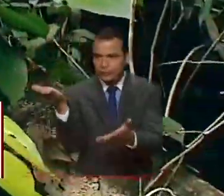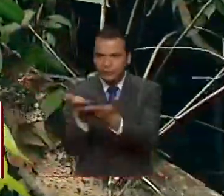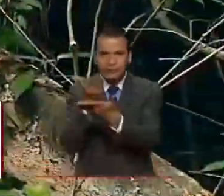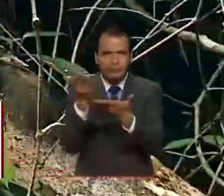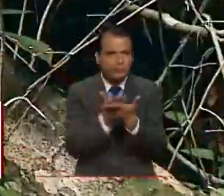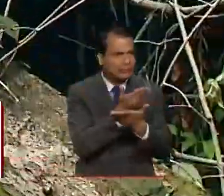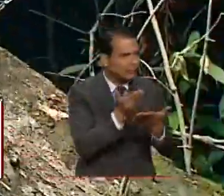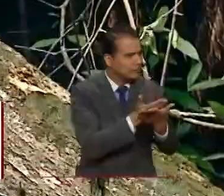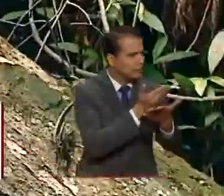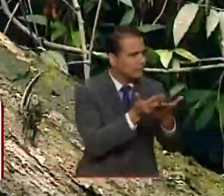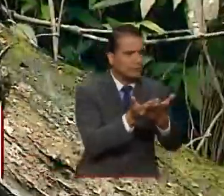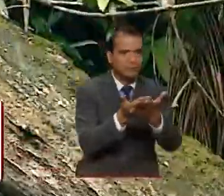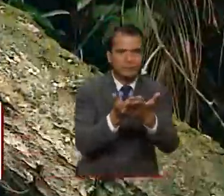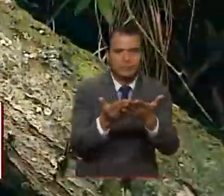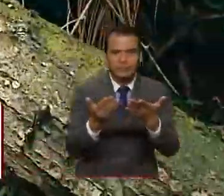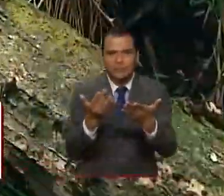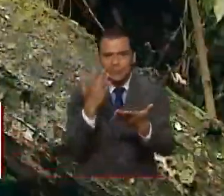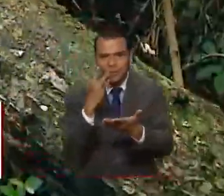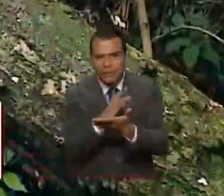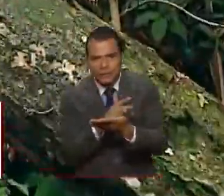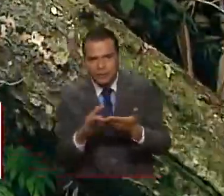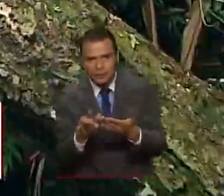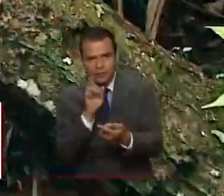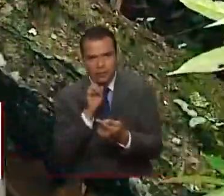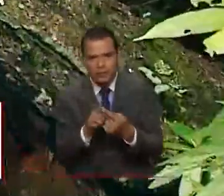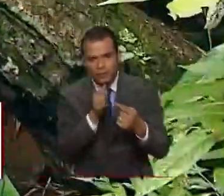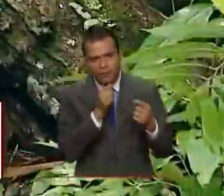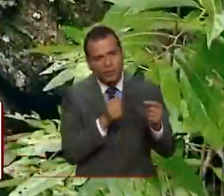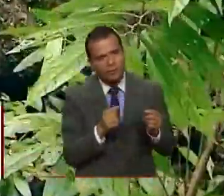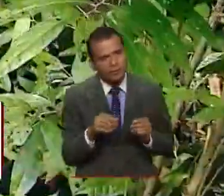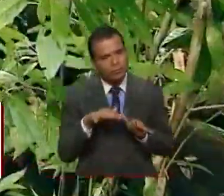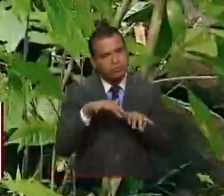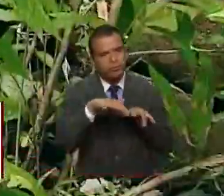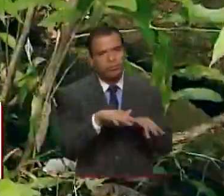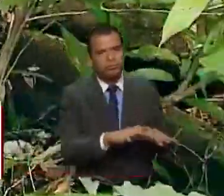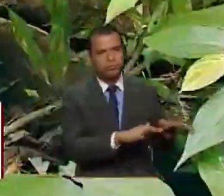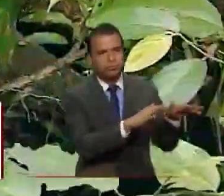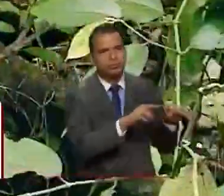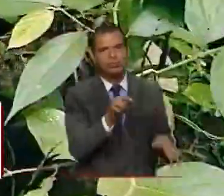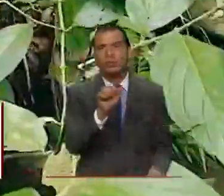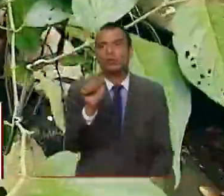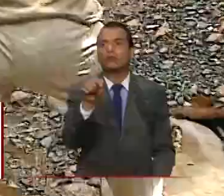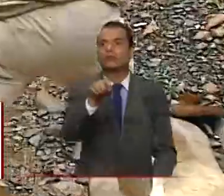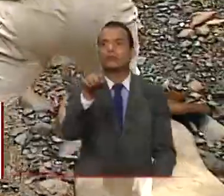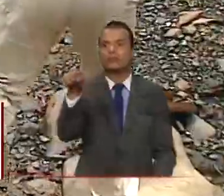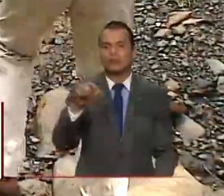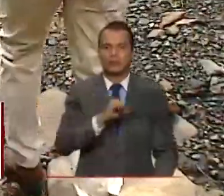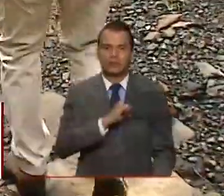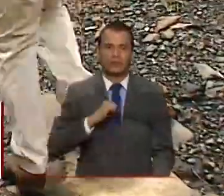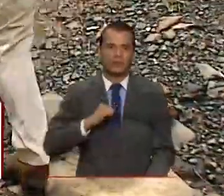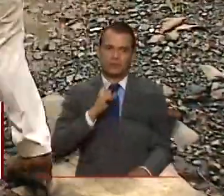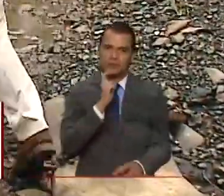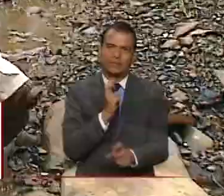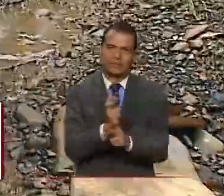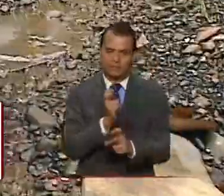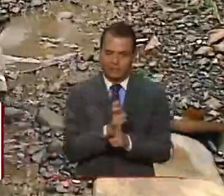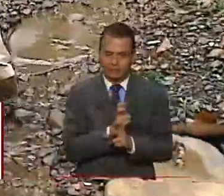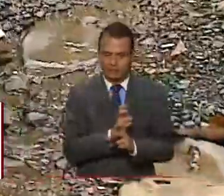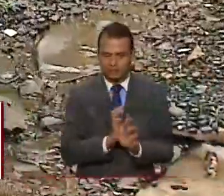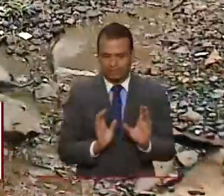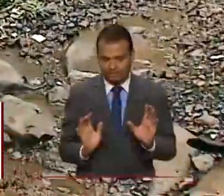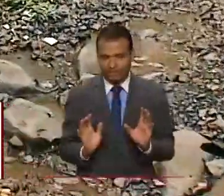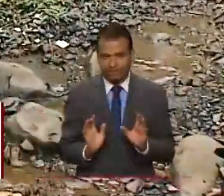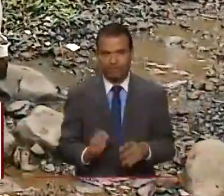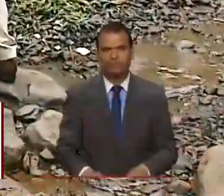de verano ir limpiando poco a poco hasta donde se puede, porque los demás predios como van ajenos. A diferencia de otros recorridos por área